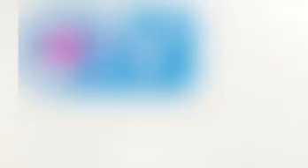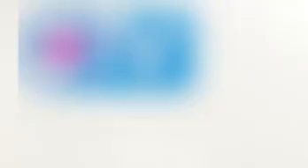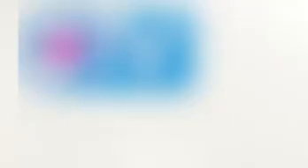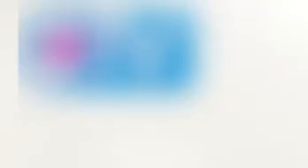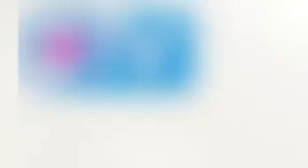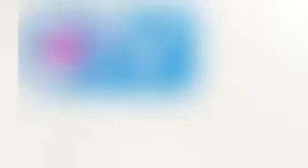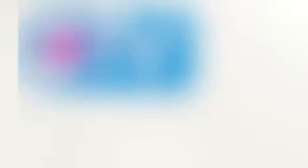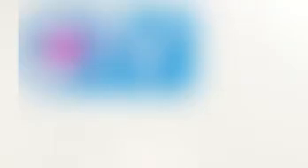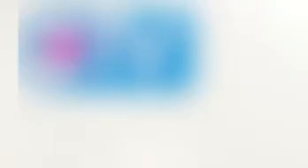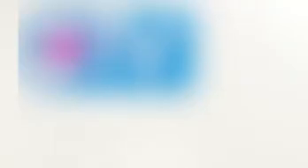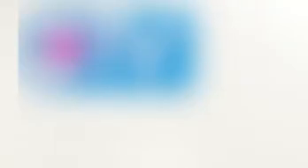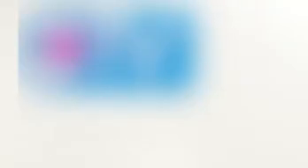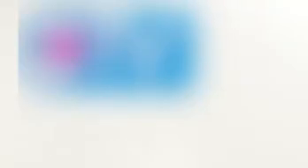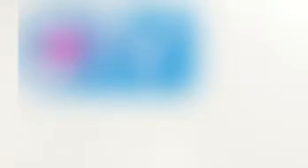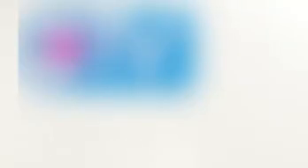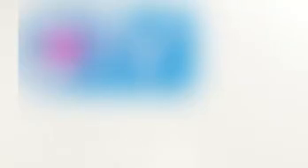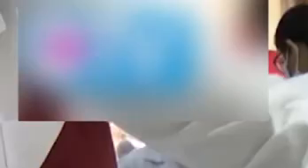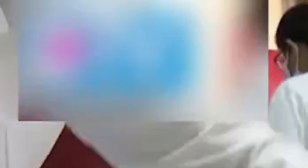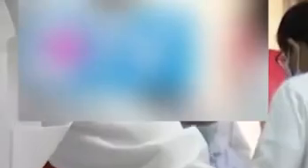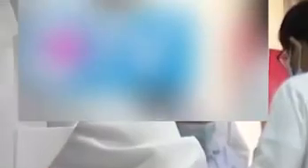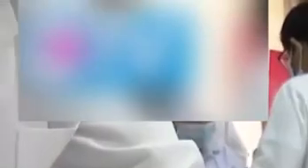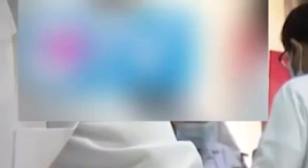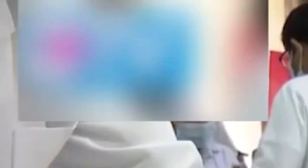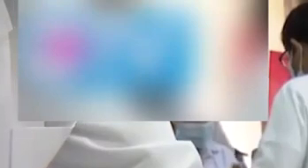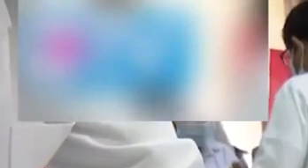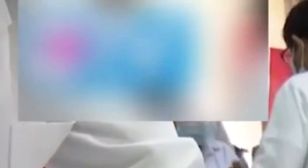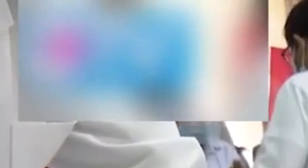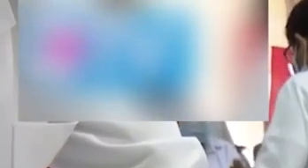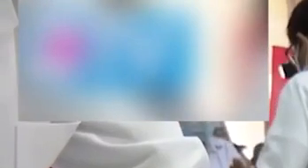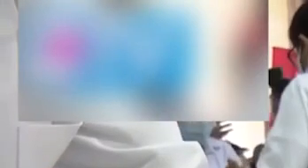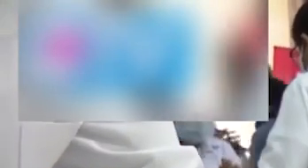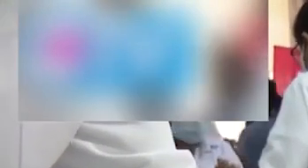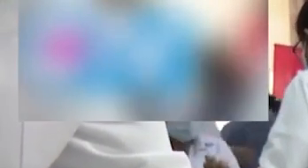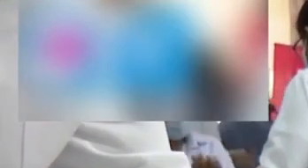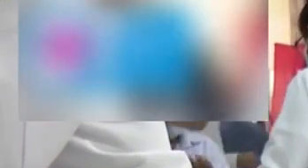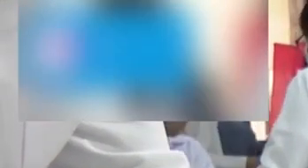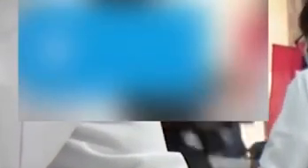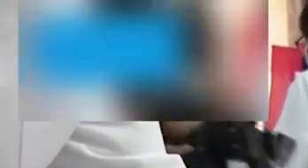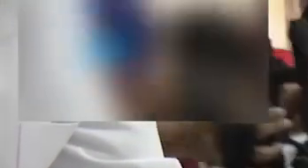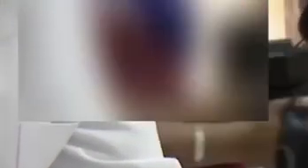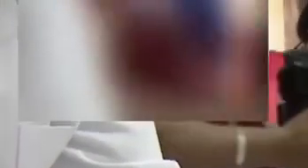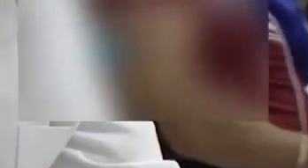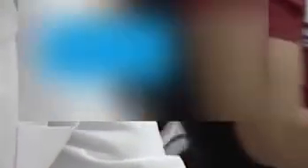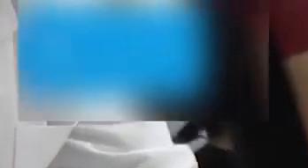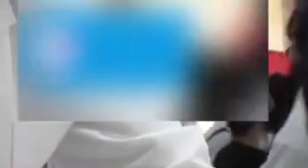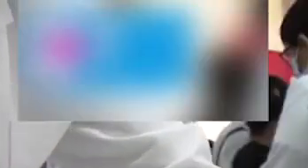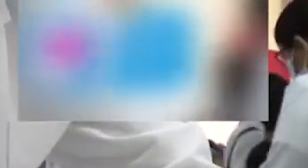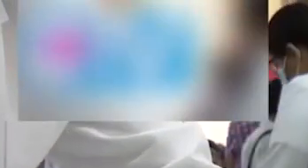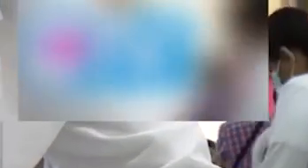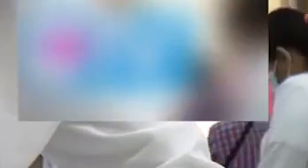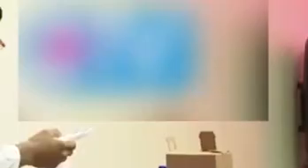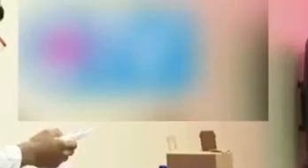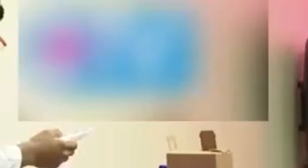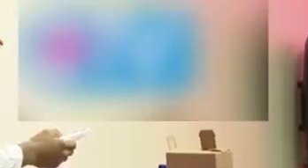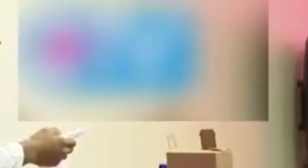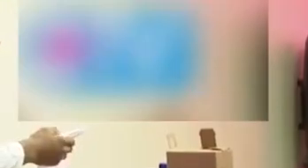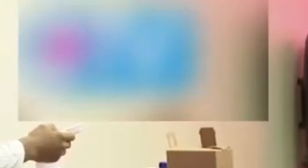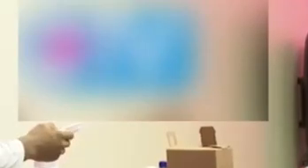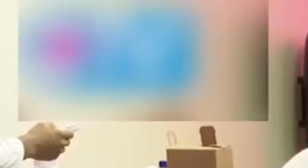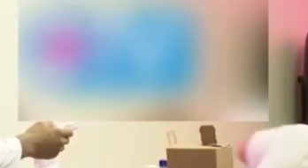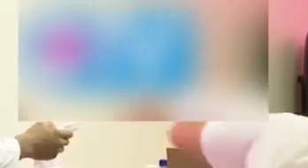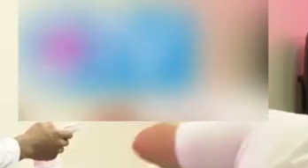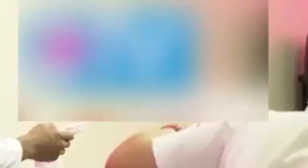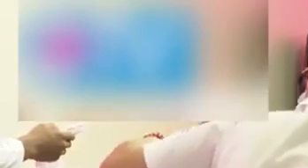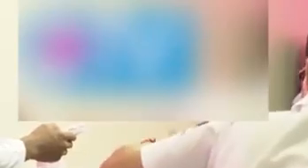se aplicará la segunda dosis en el distrito 6 en el hospital alemán a las 8 de la mañana se estará aplicando